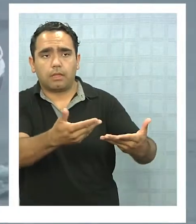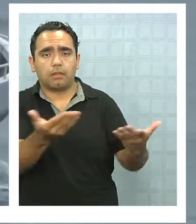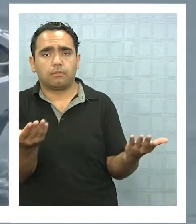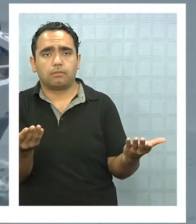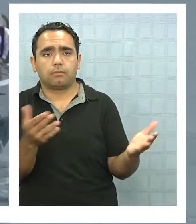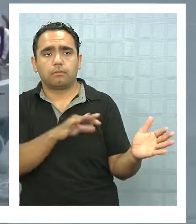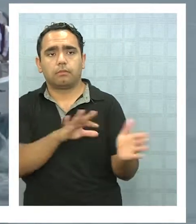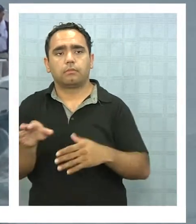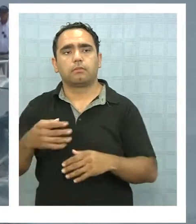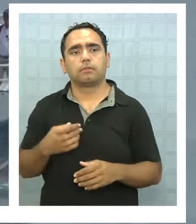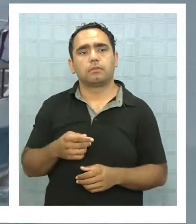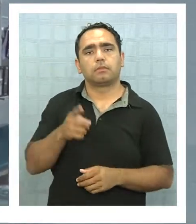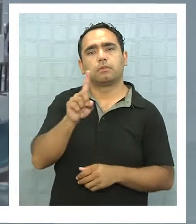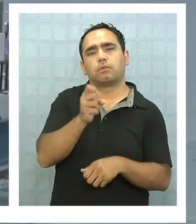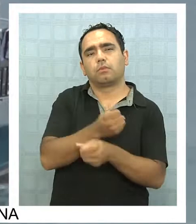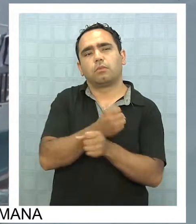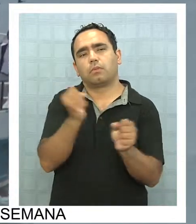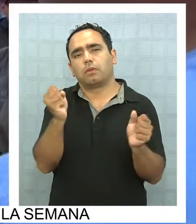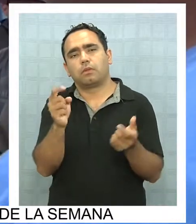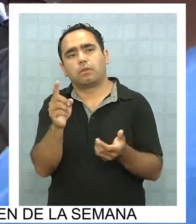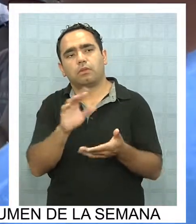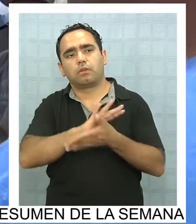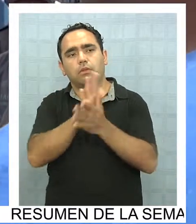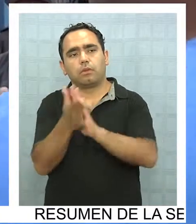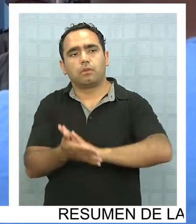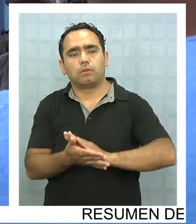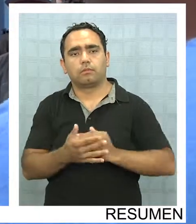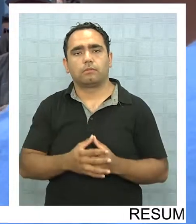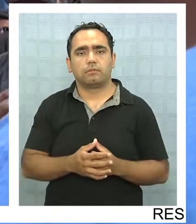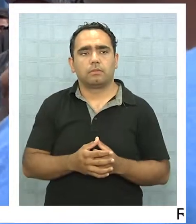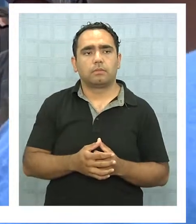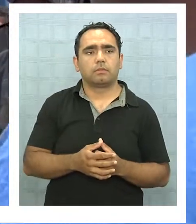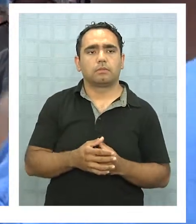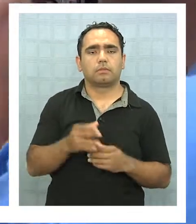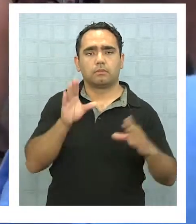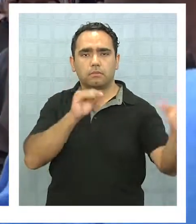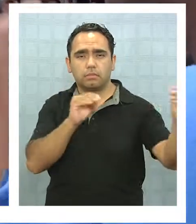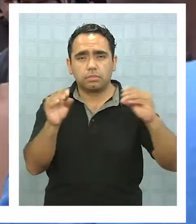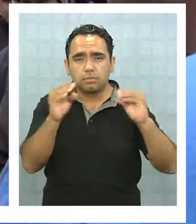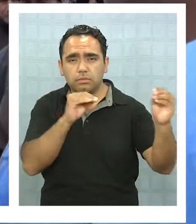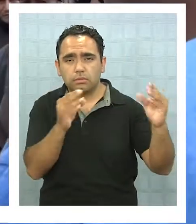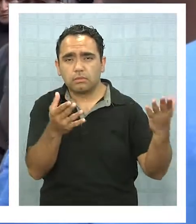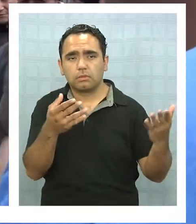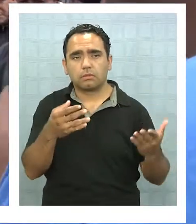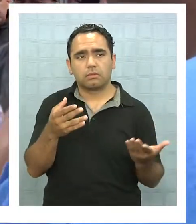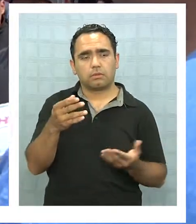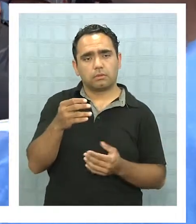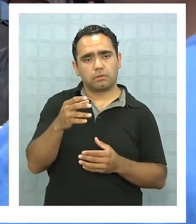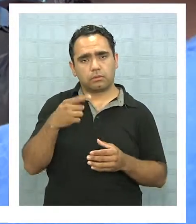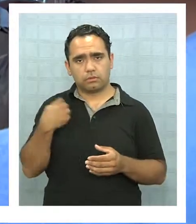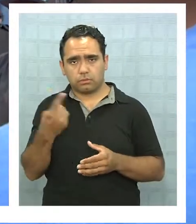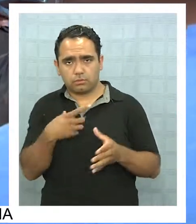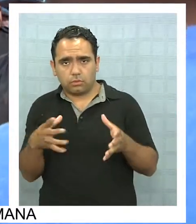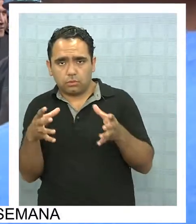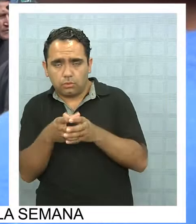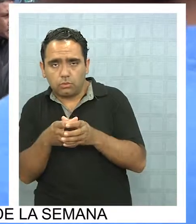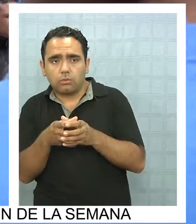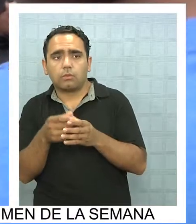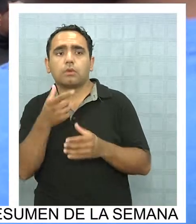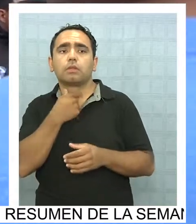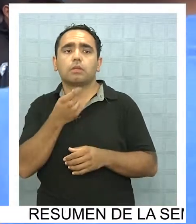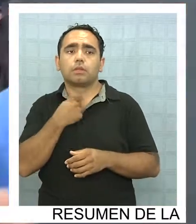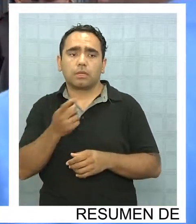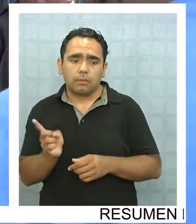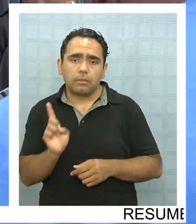la ceremonia. Es que no puede ser todo. Somos más. Nosotros tenemos un grupo solamente de cada federación.